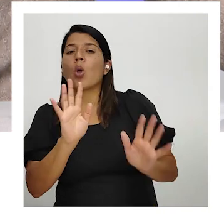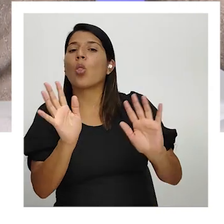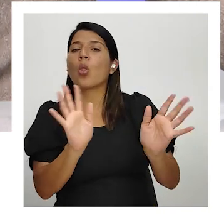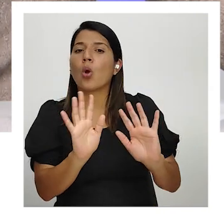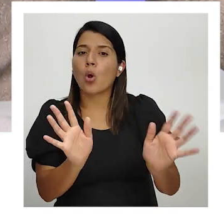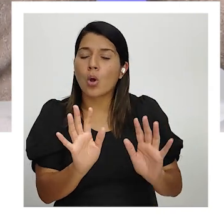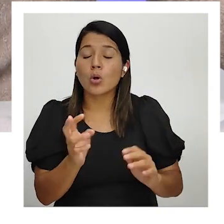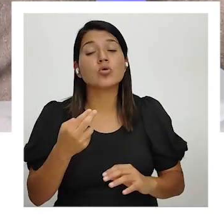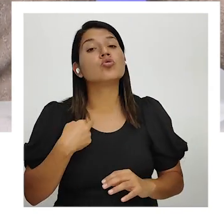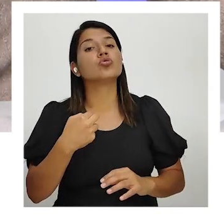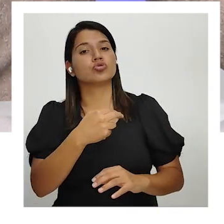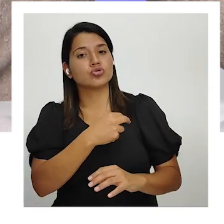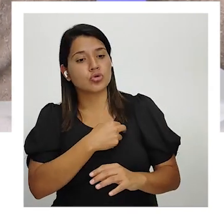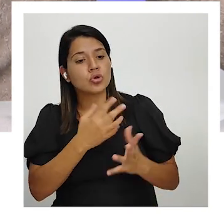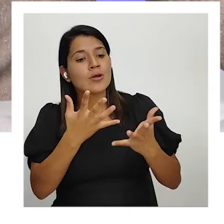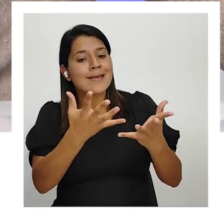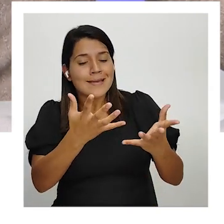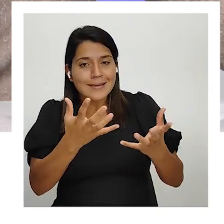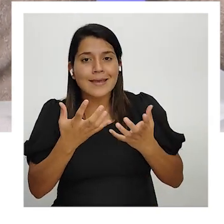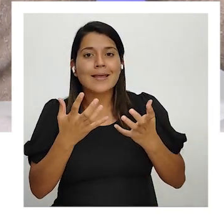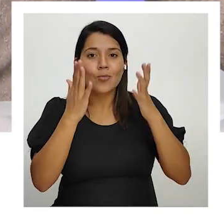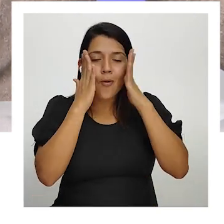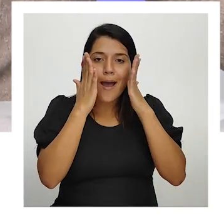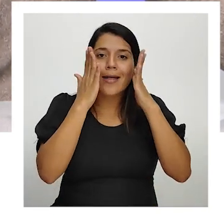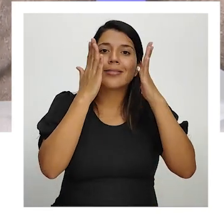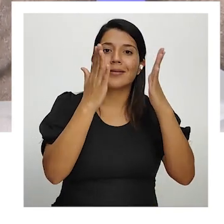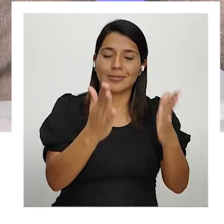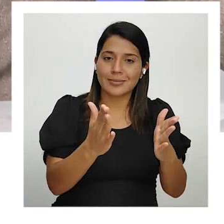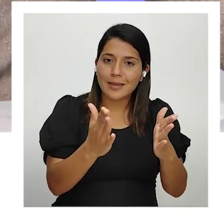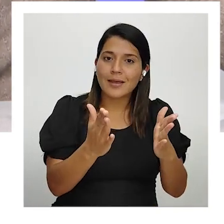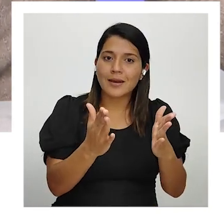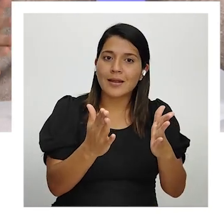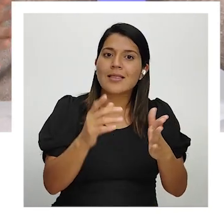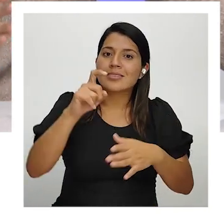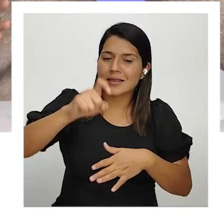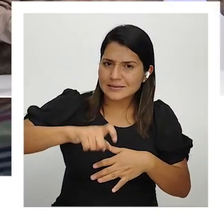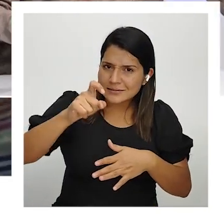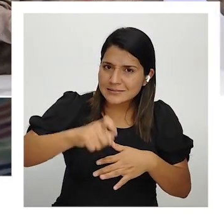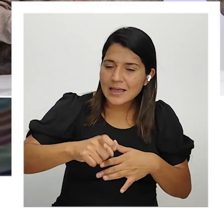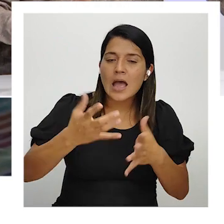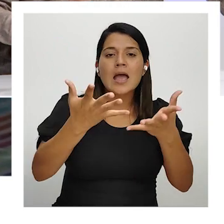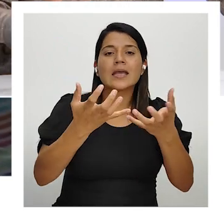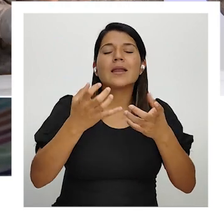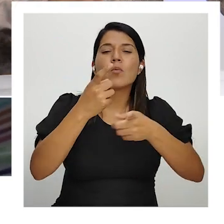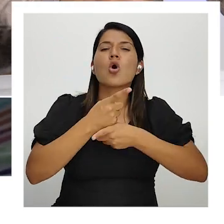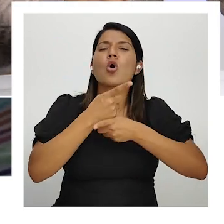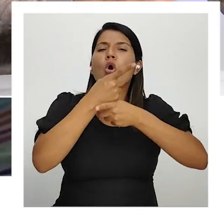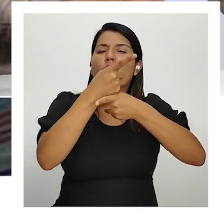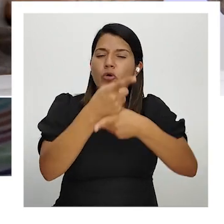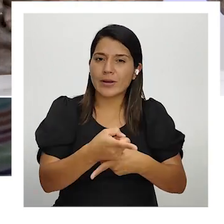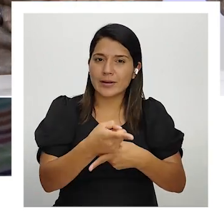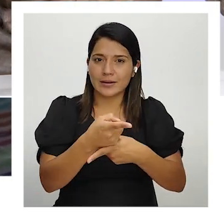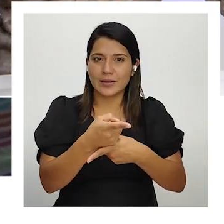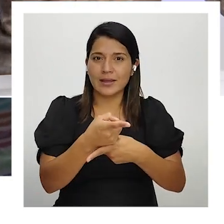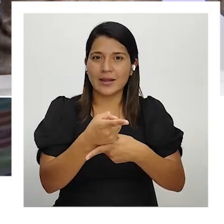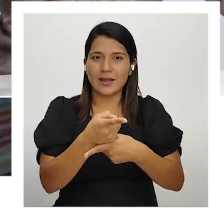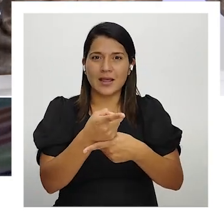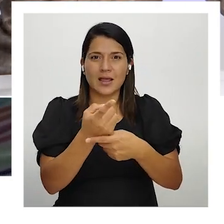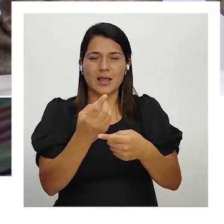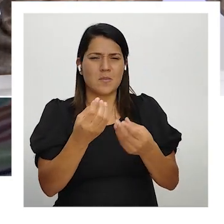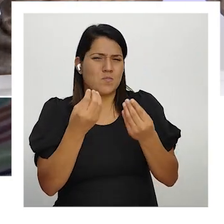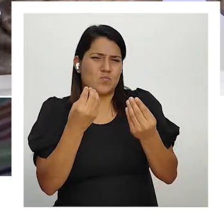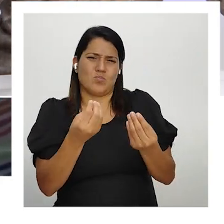una permanente lucha por corregir, en este caso, rasgos atávicos de